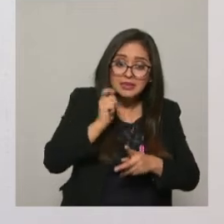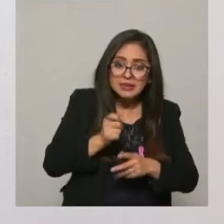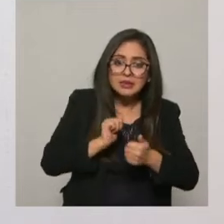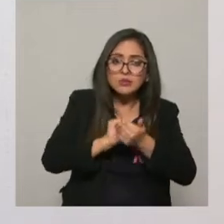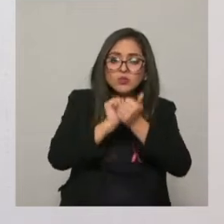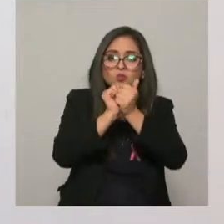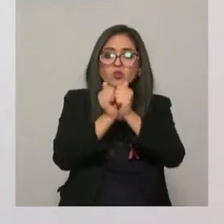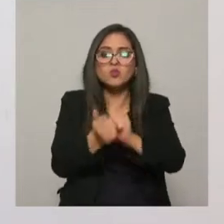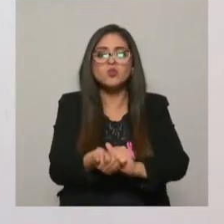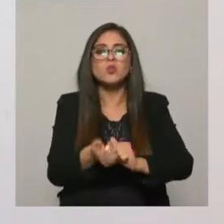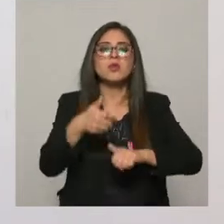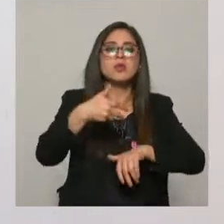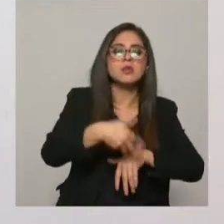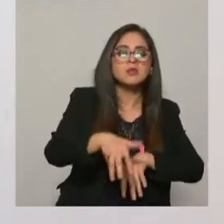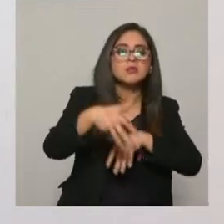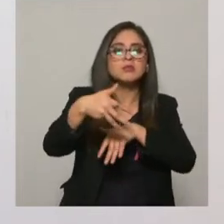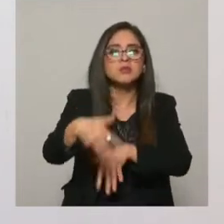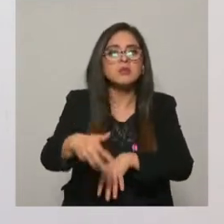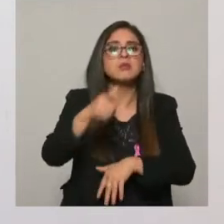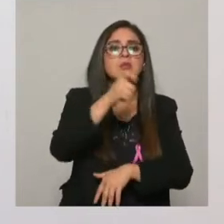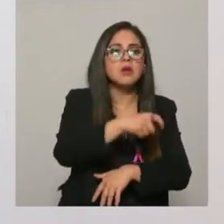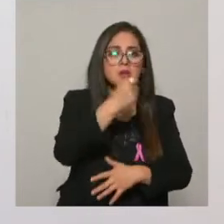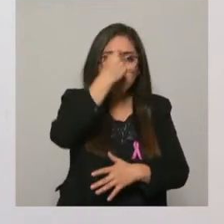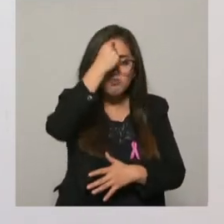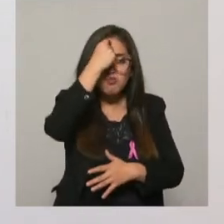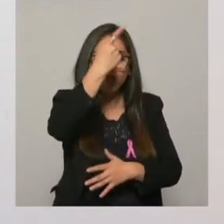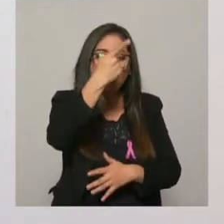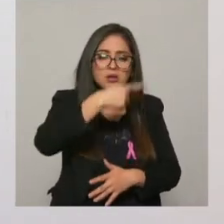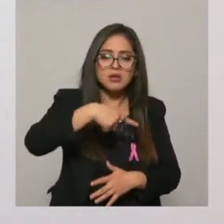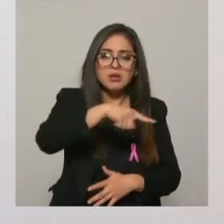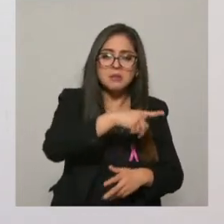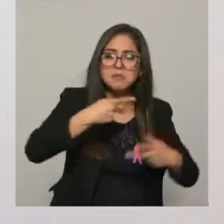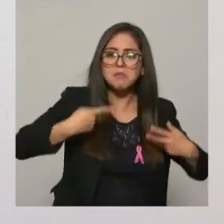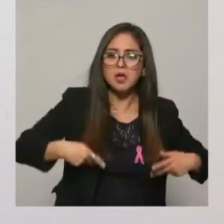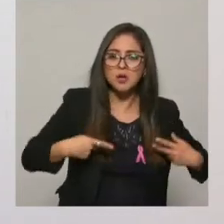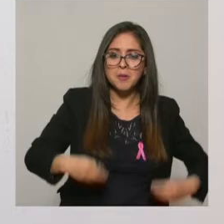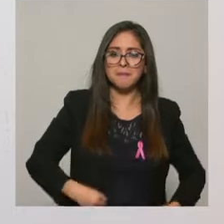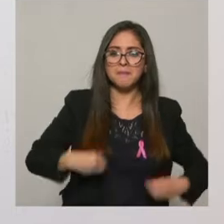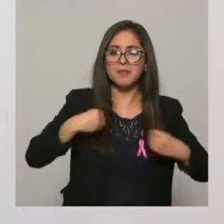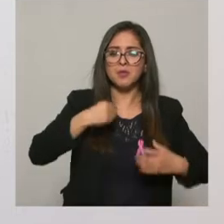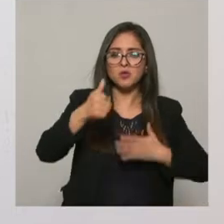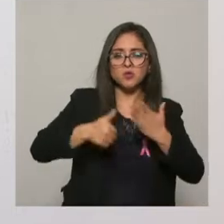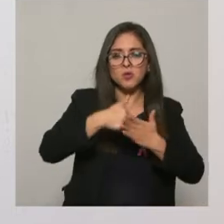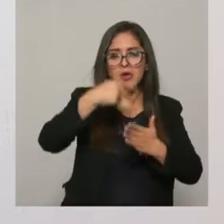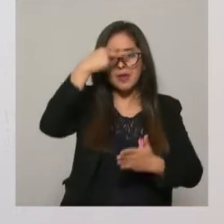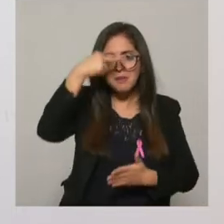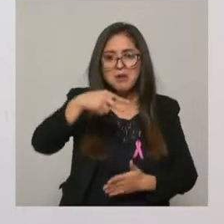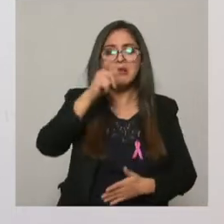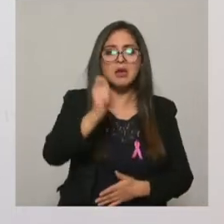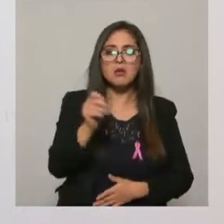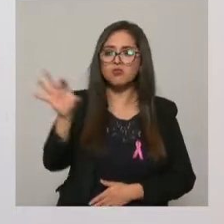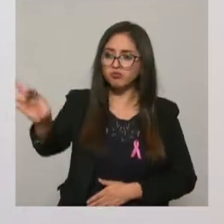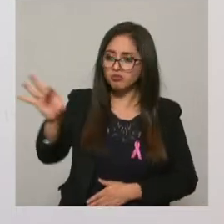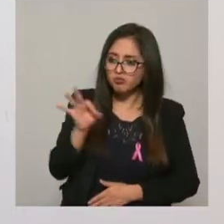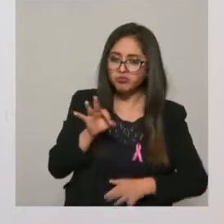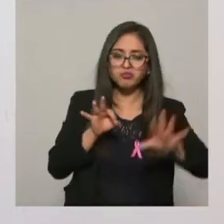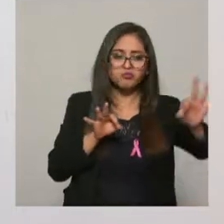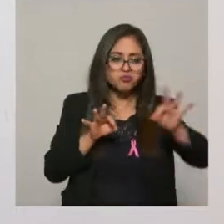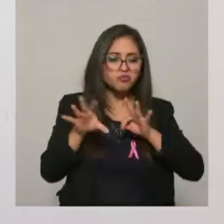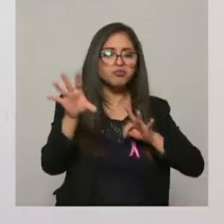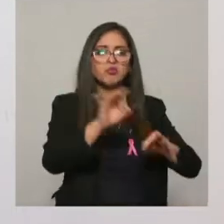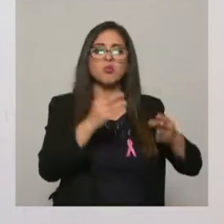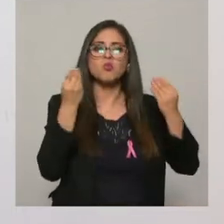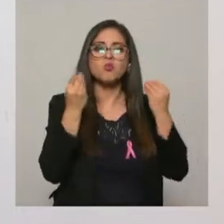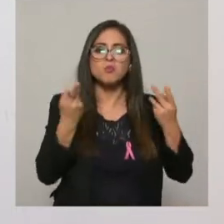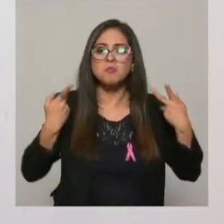los desfiles. Fue una iniciativa ciudadana que empezó a juntar pues, a muchos maquillistas